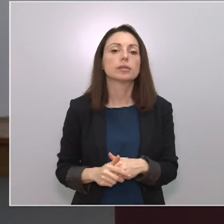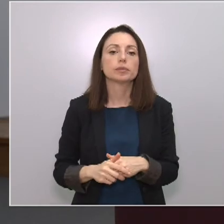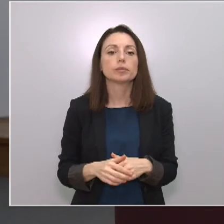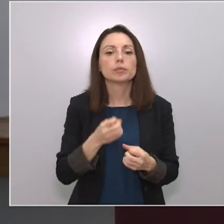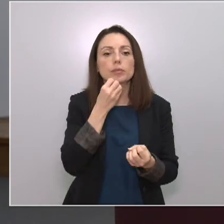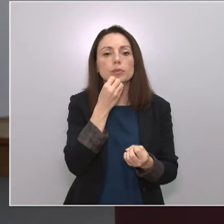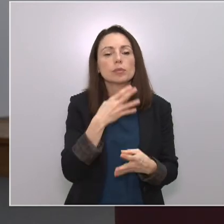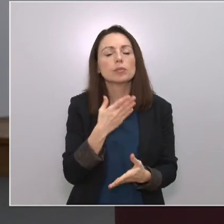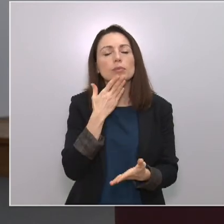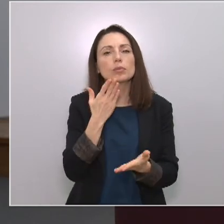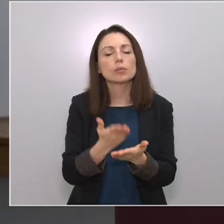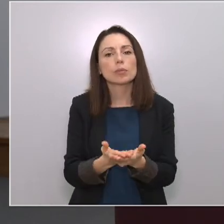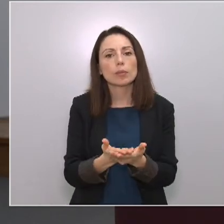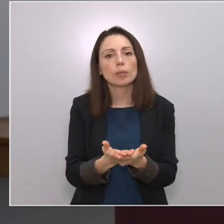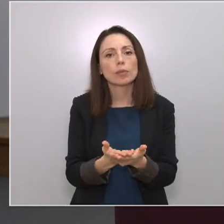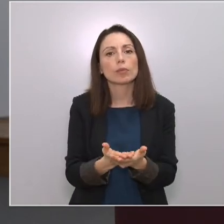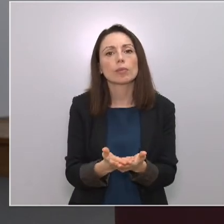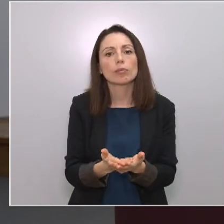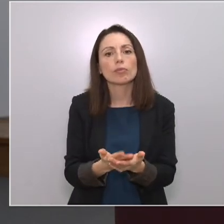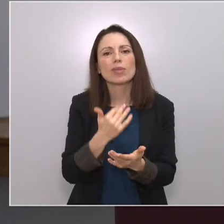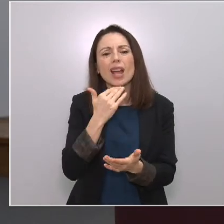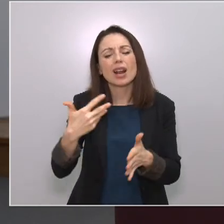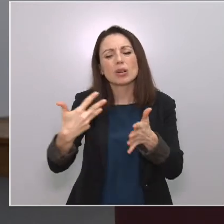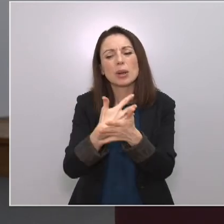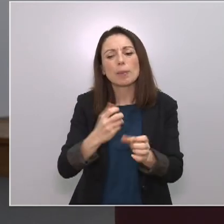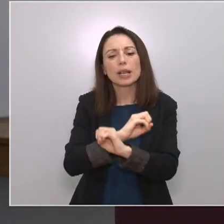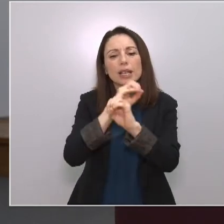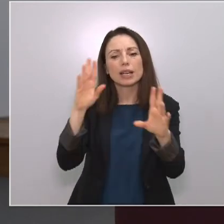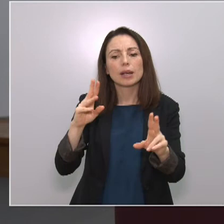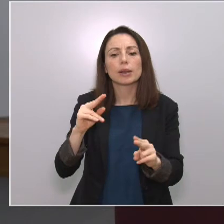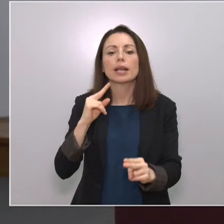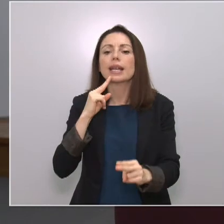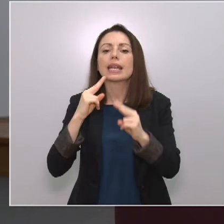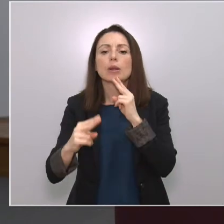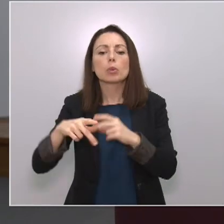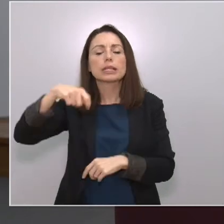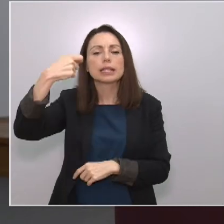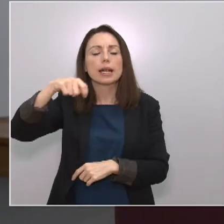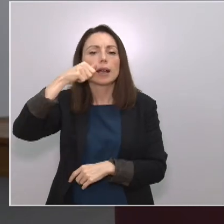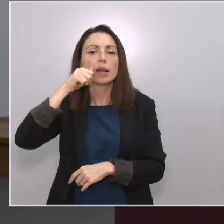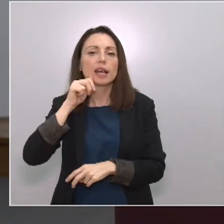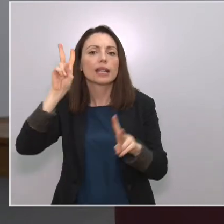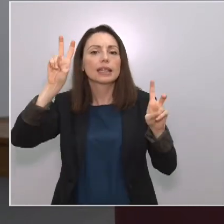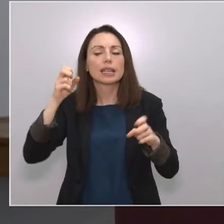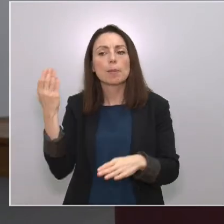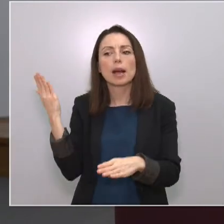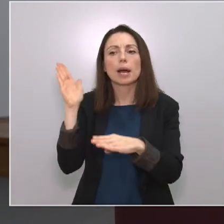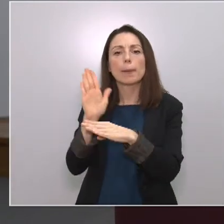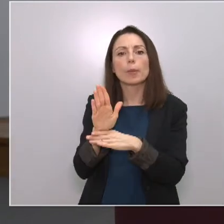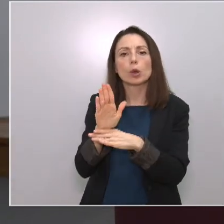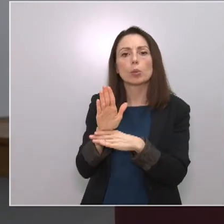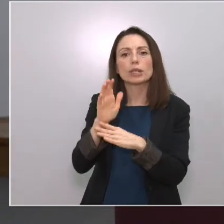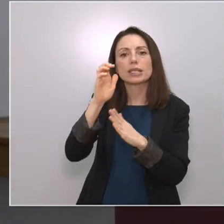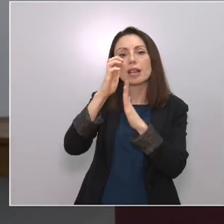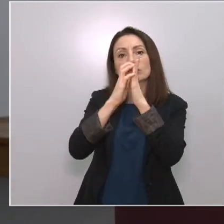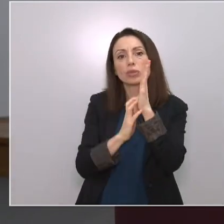Yo le quería pedir 3 pequeñas aclaraciones. ¿Cuál ha sido la respuesta del presidente a su propuesta de reducir el